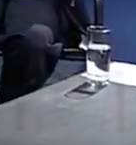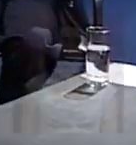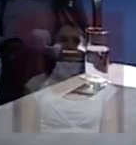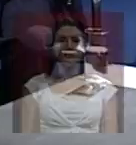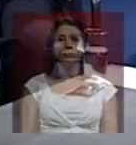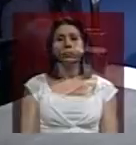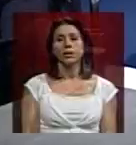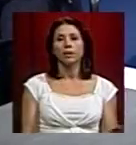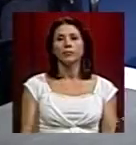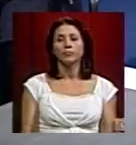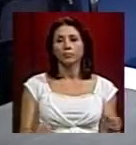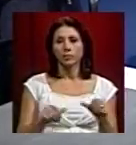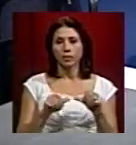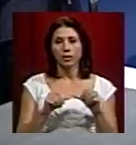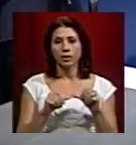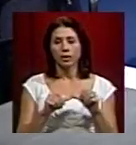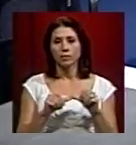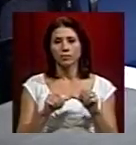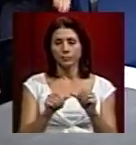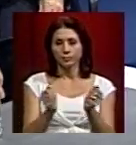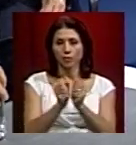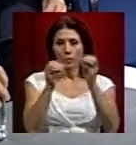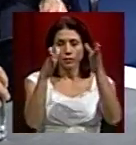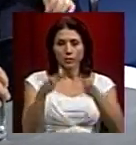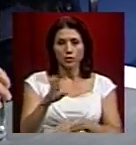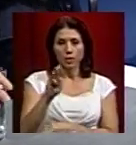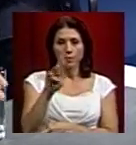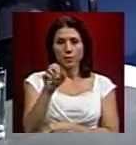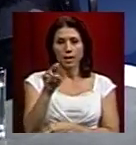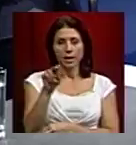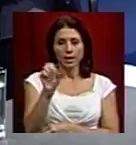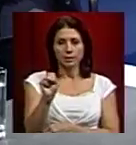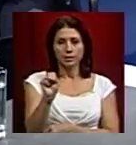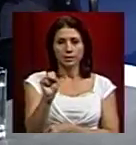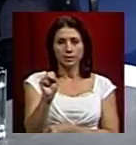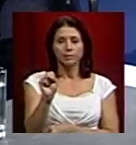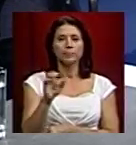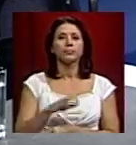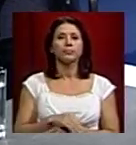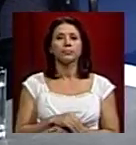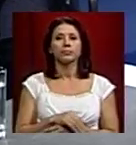Nos iríamos, profesor Brenes, un poco por